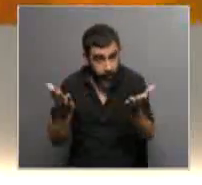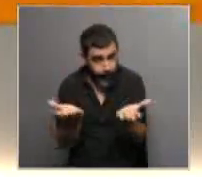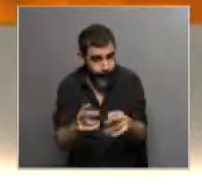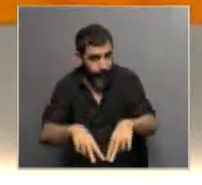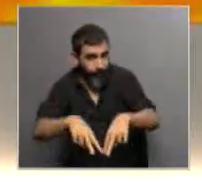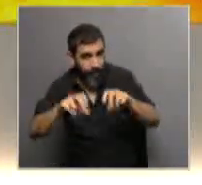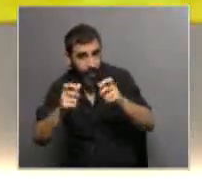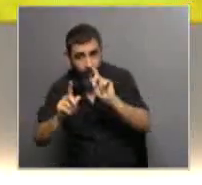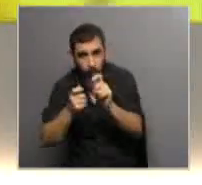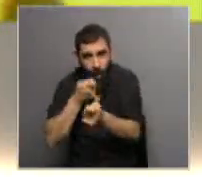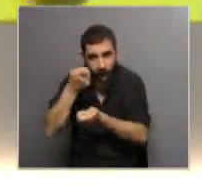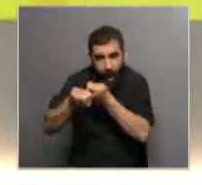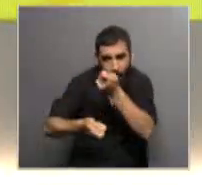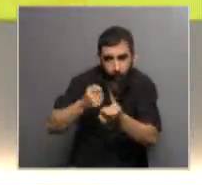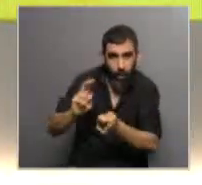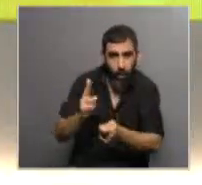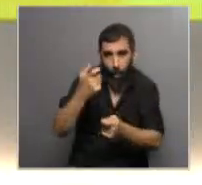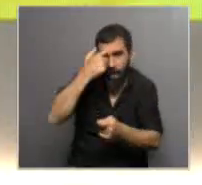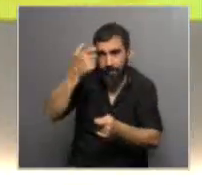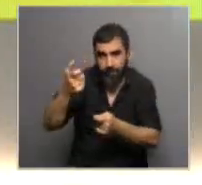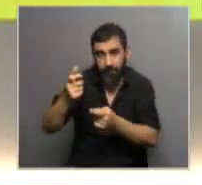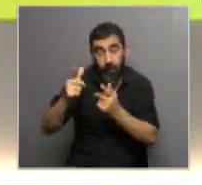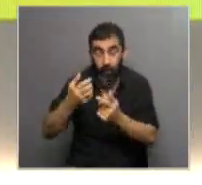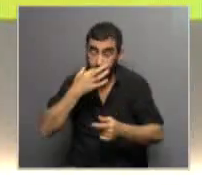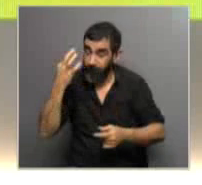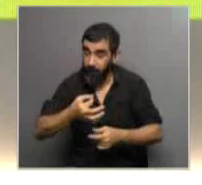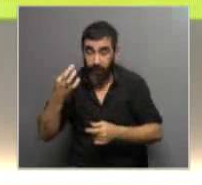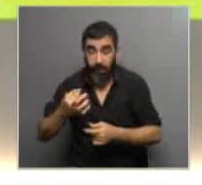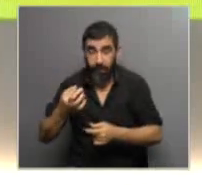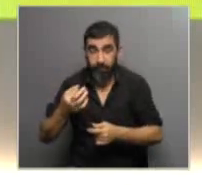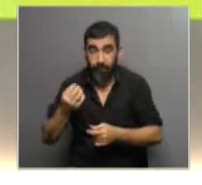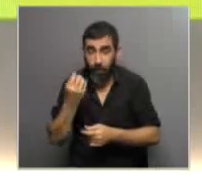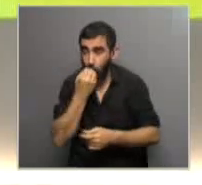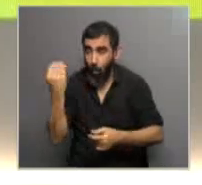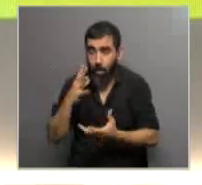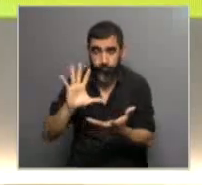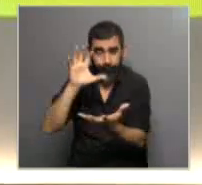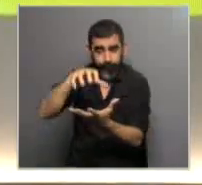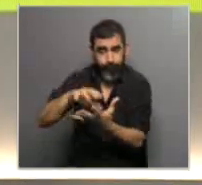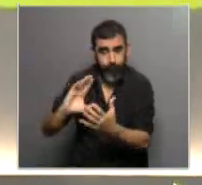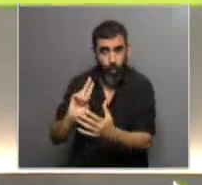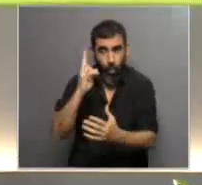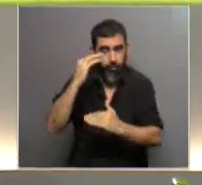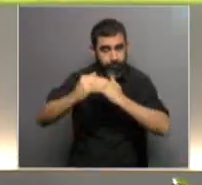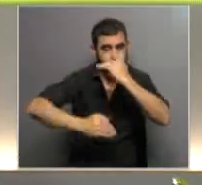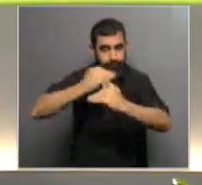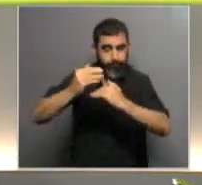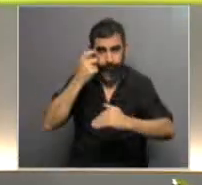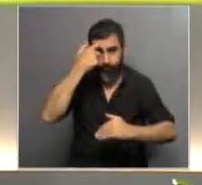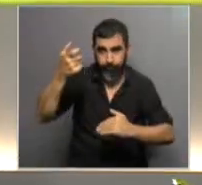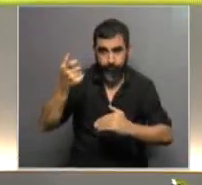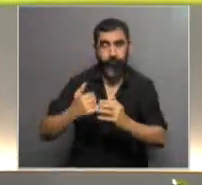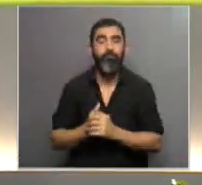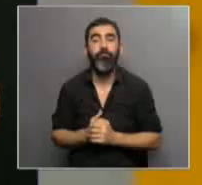aportes desde uruguay a la ciencia eso habla de en realidad del lugar que tiene el desarrollo que tiene la ciencia en uruguay